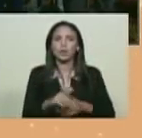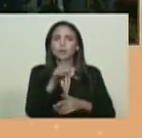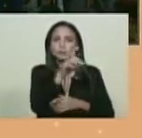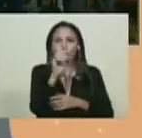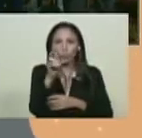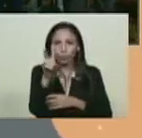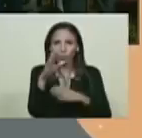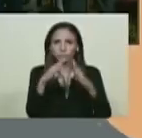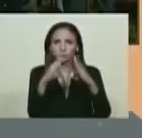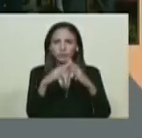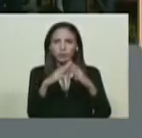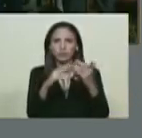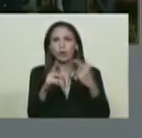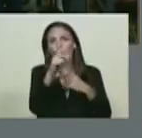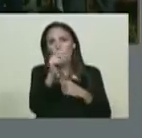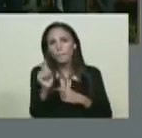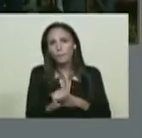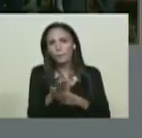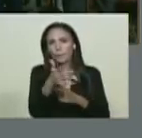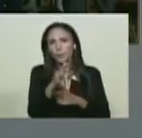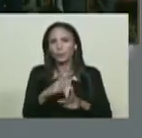las podemos construir en un mes.